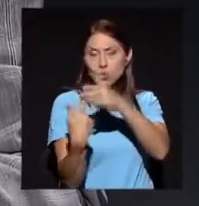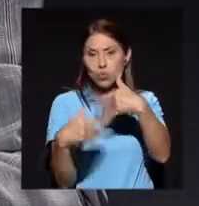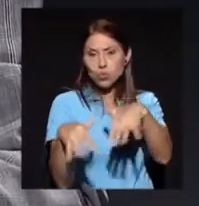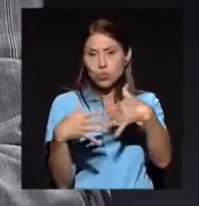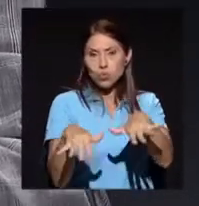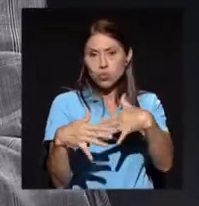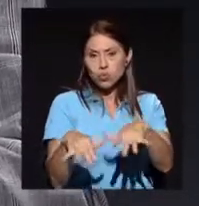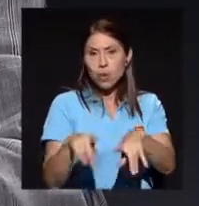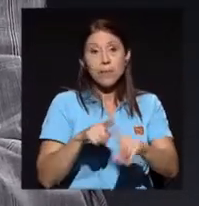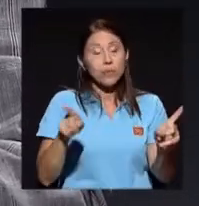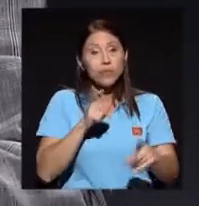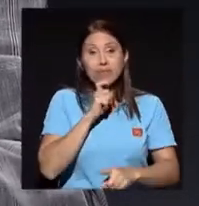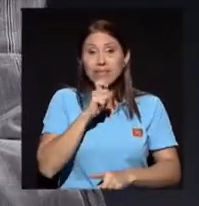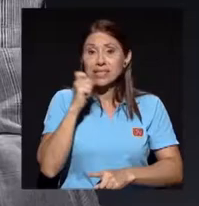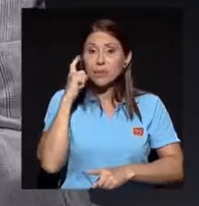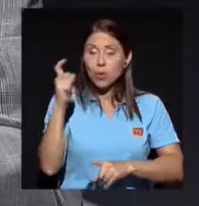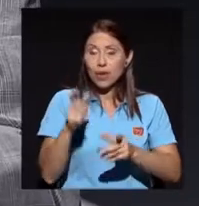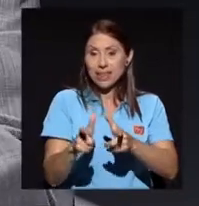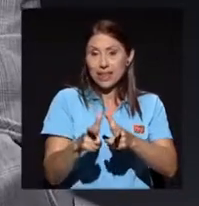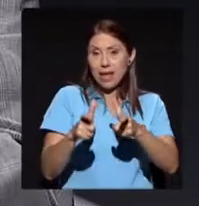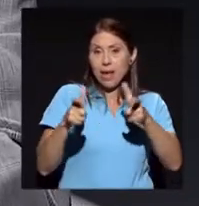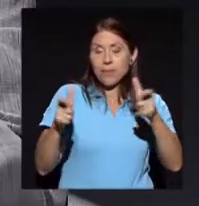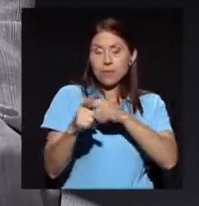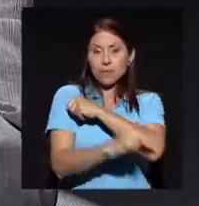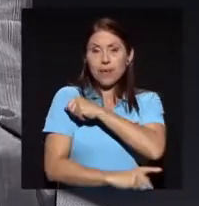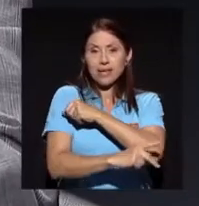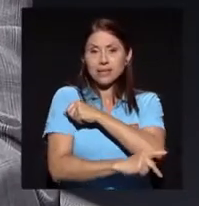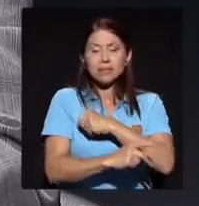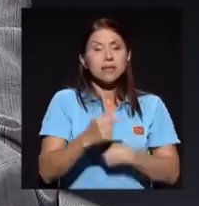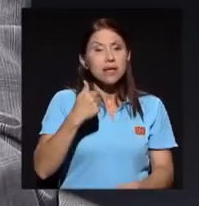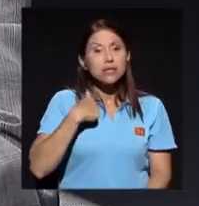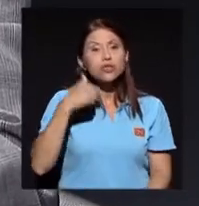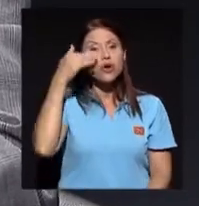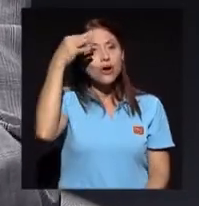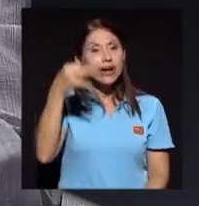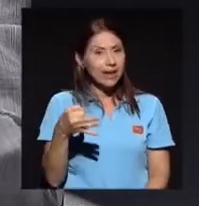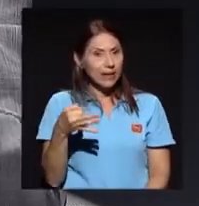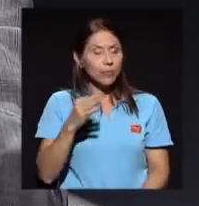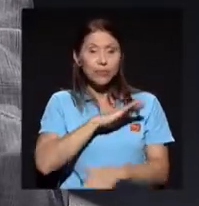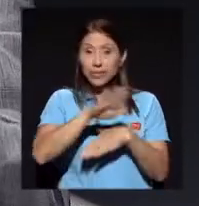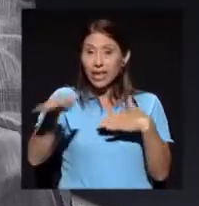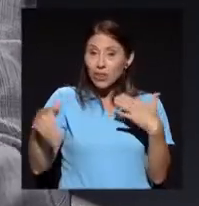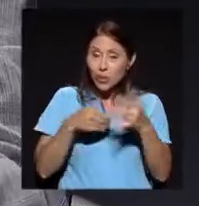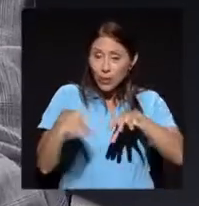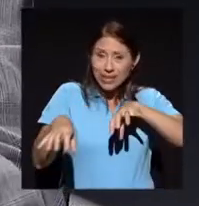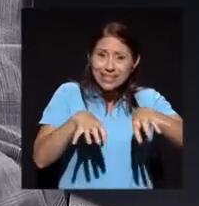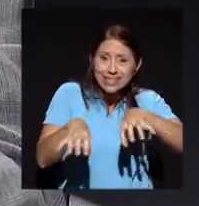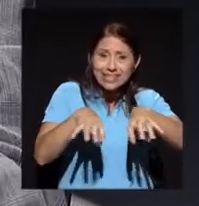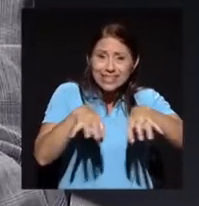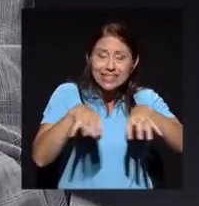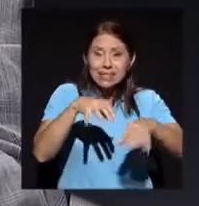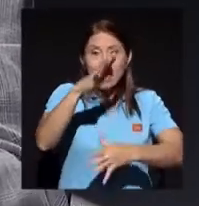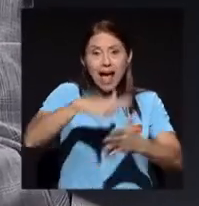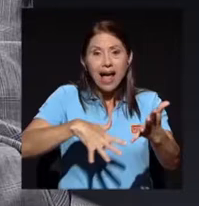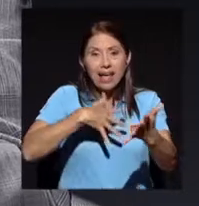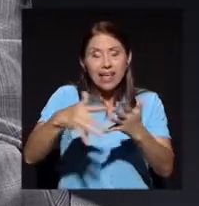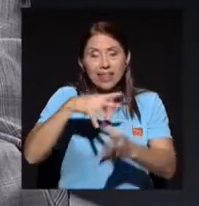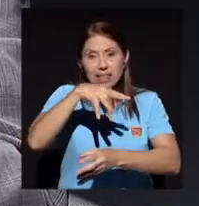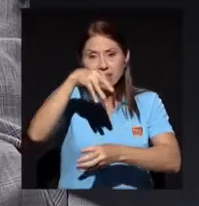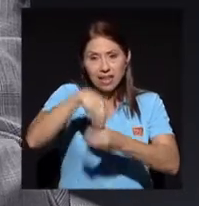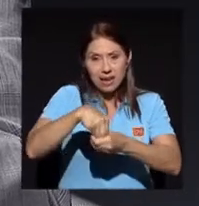país ahora yo creo que toda la agenda interna sobre todo la parte de la reforma laboral